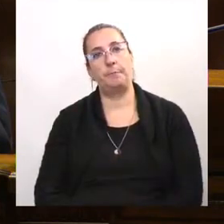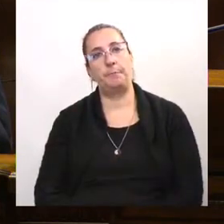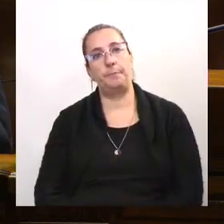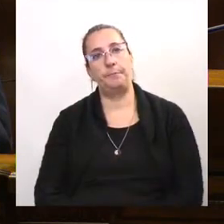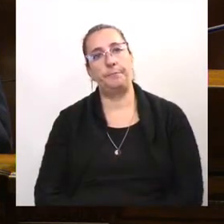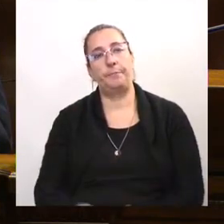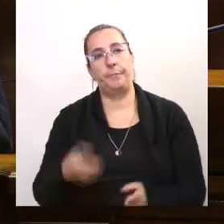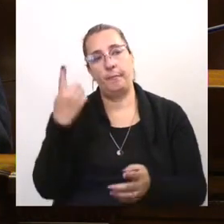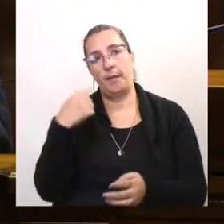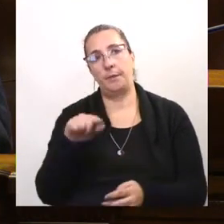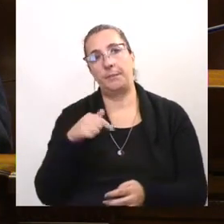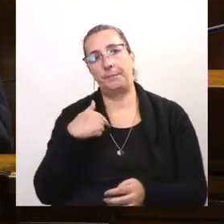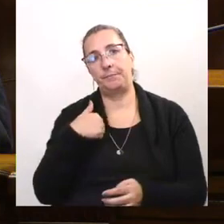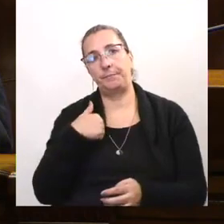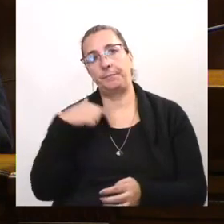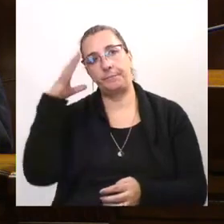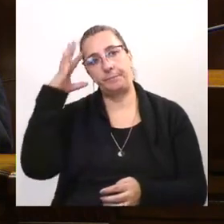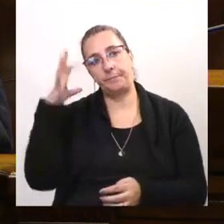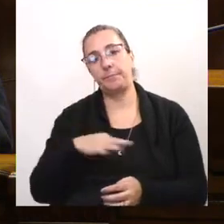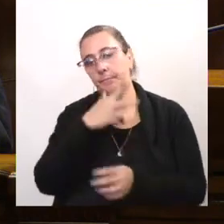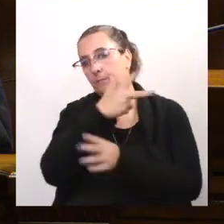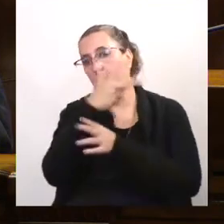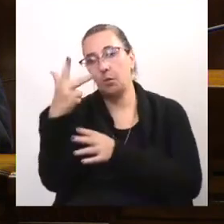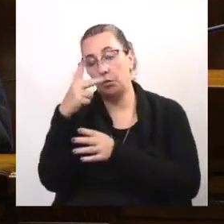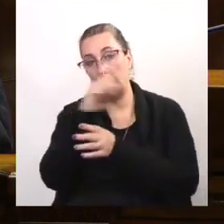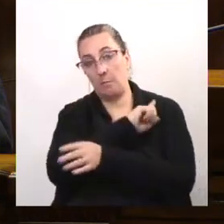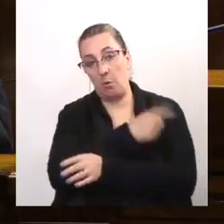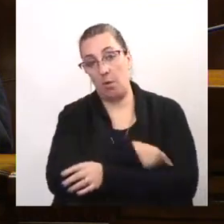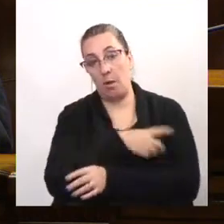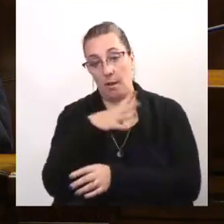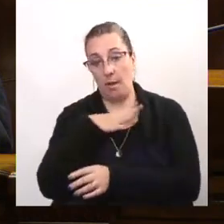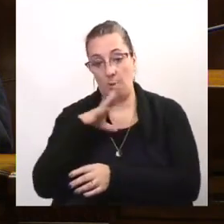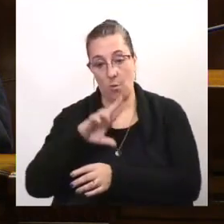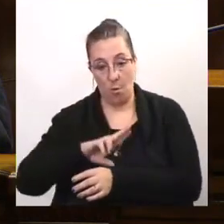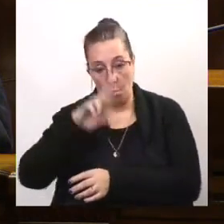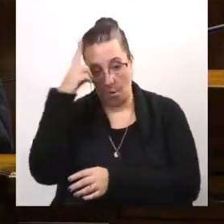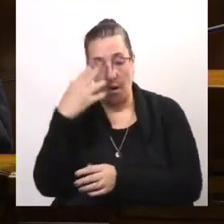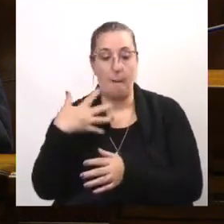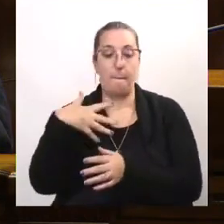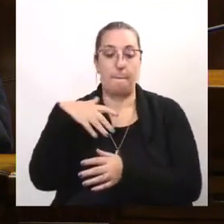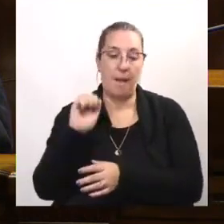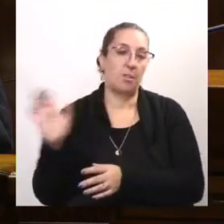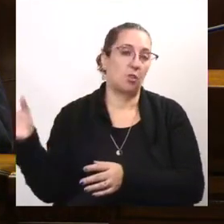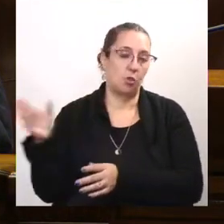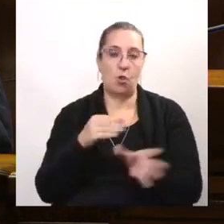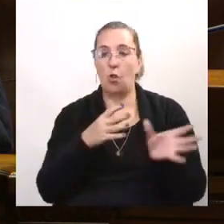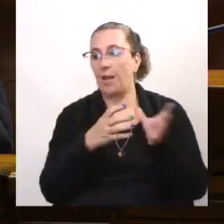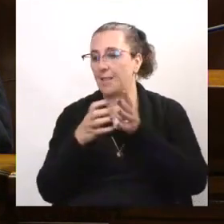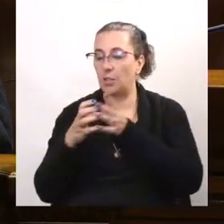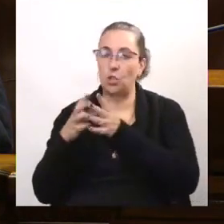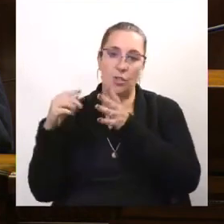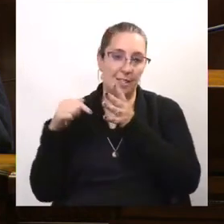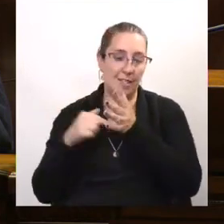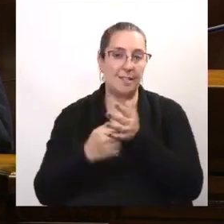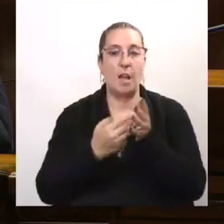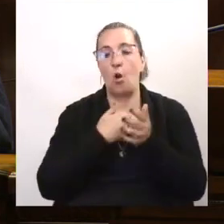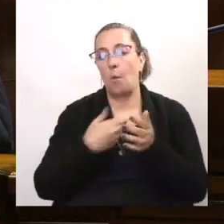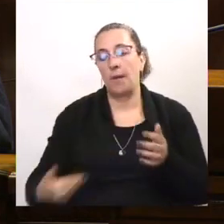Entonces yo creo que de los tres poderes que tiene el Uruguay, más toda la organización descentralizada, los gobiernos